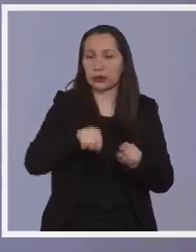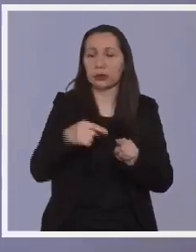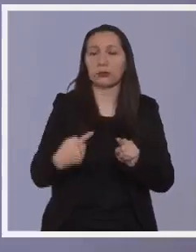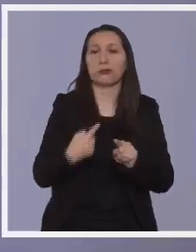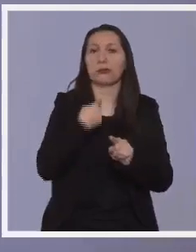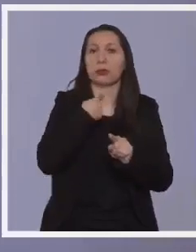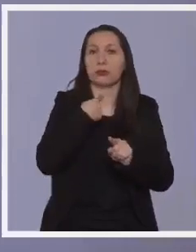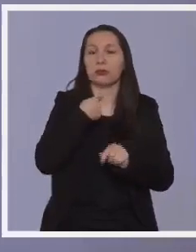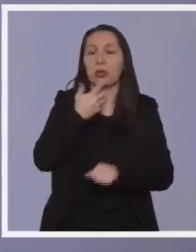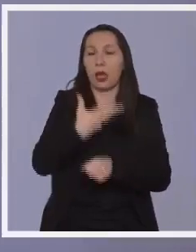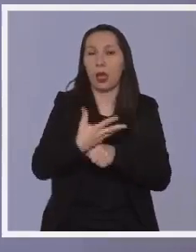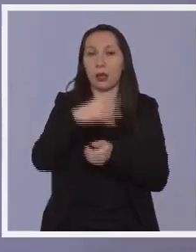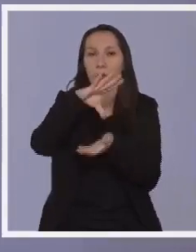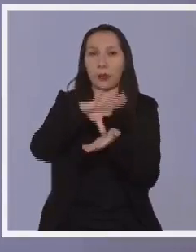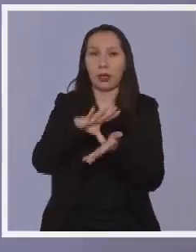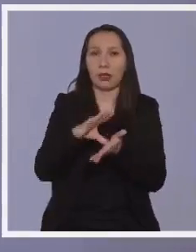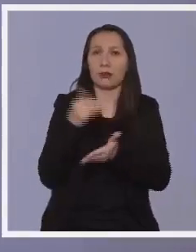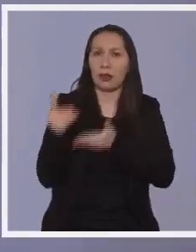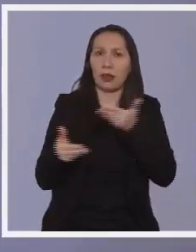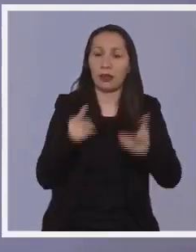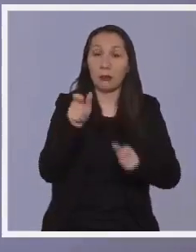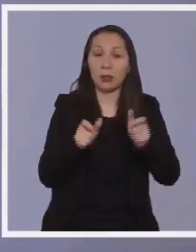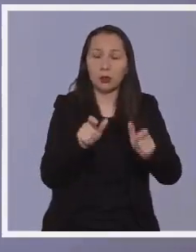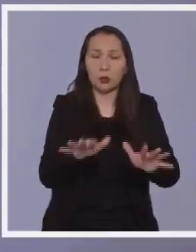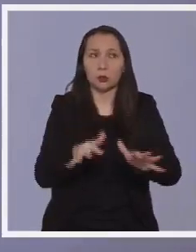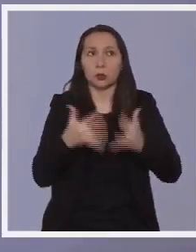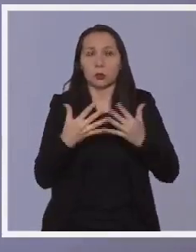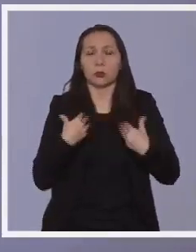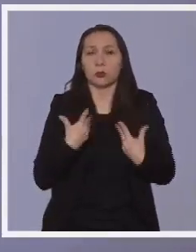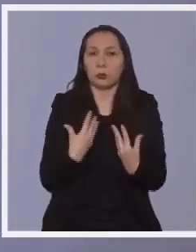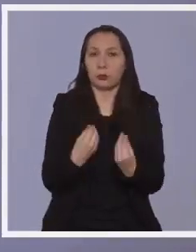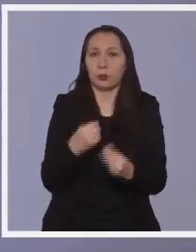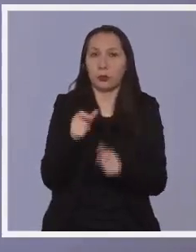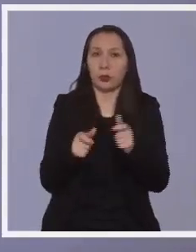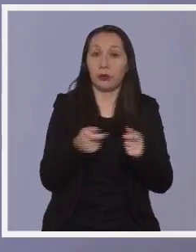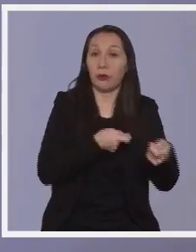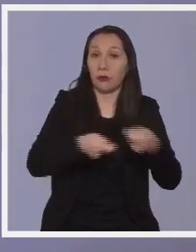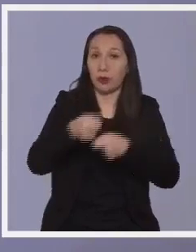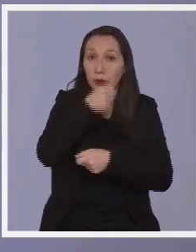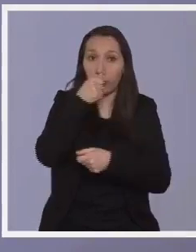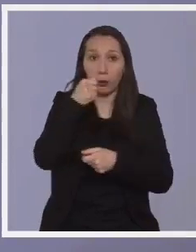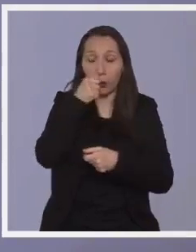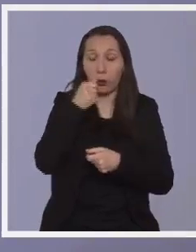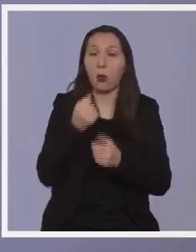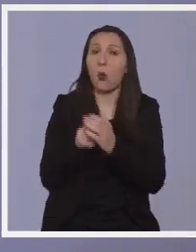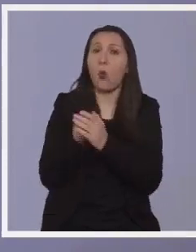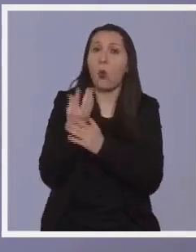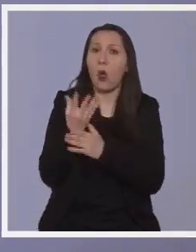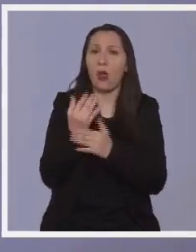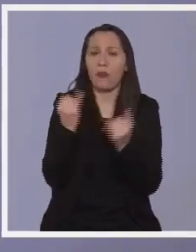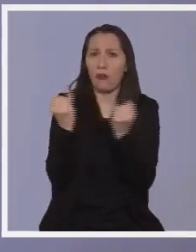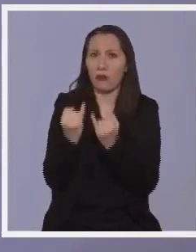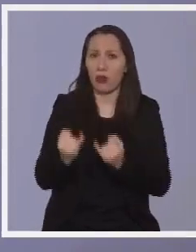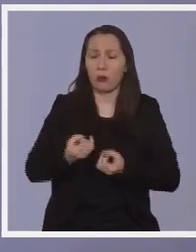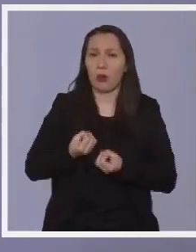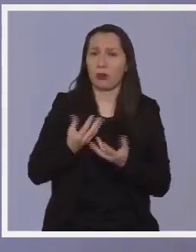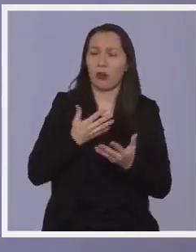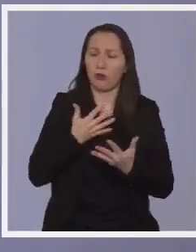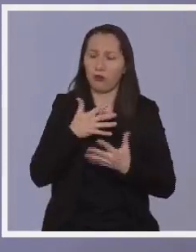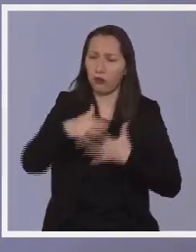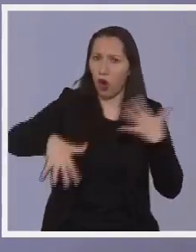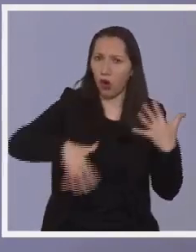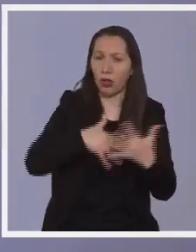nuestro país y que causa tanto temor en la población: el narcotráfico en sus nuevas expresiones más violentas y el